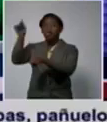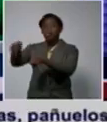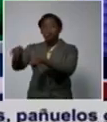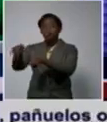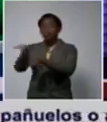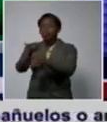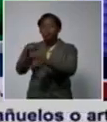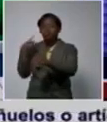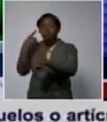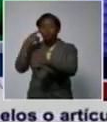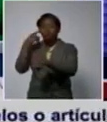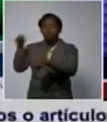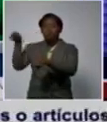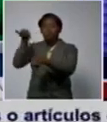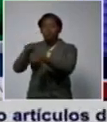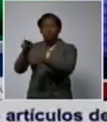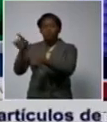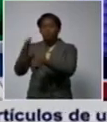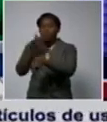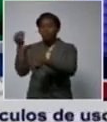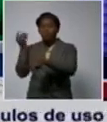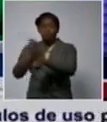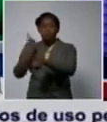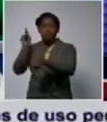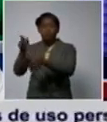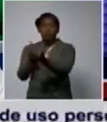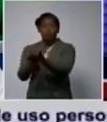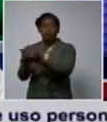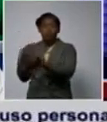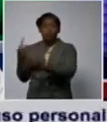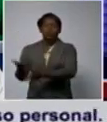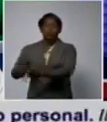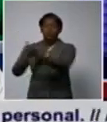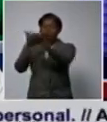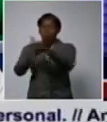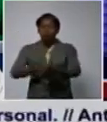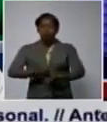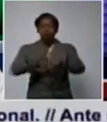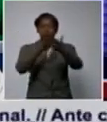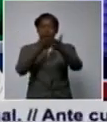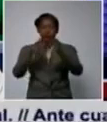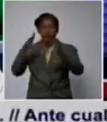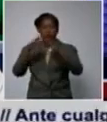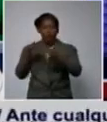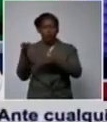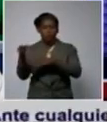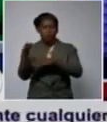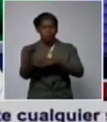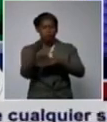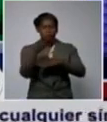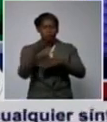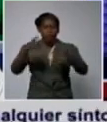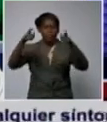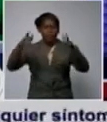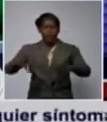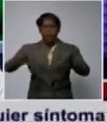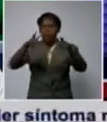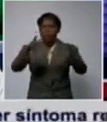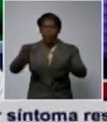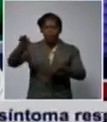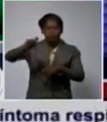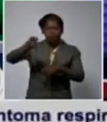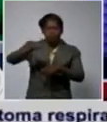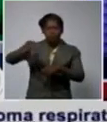nuestro país, se sigue trabajando por el personal de vectores, se sigue insistiendo con la